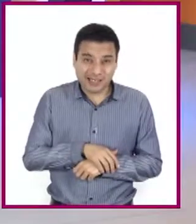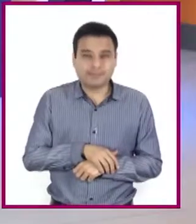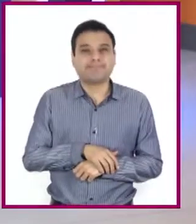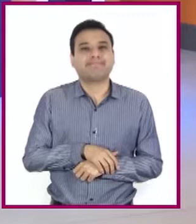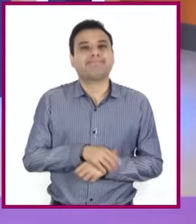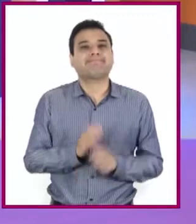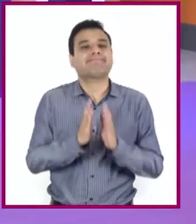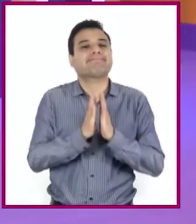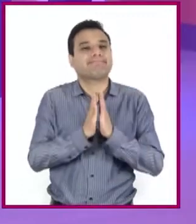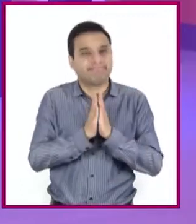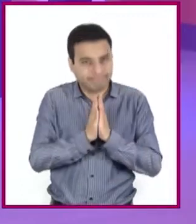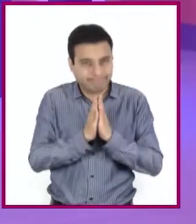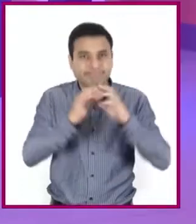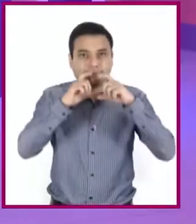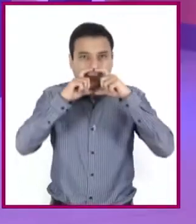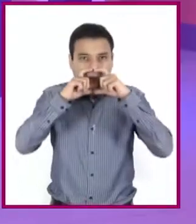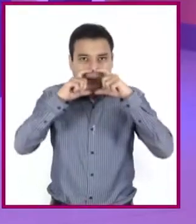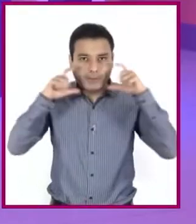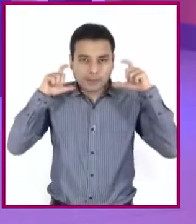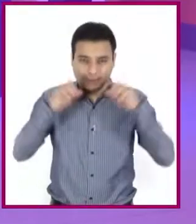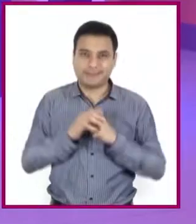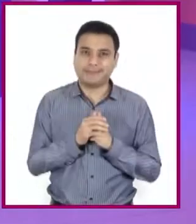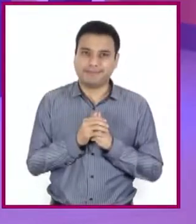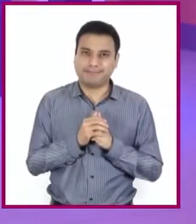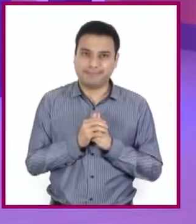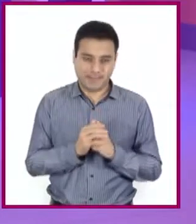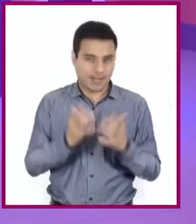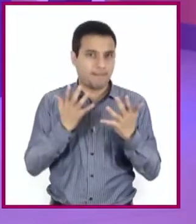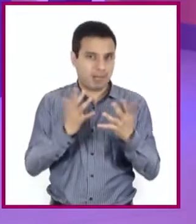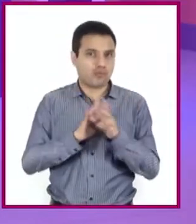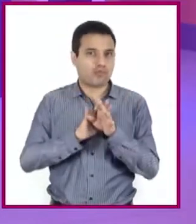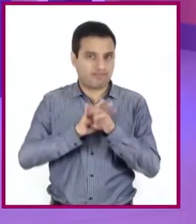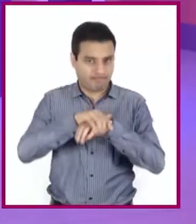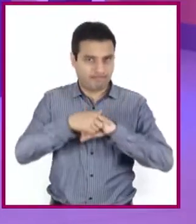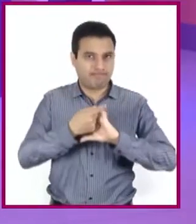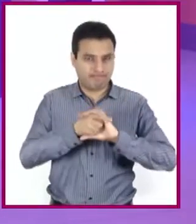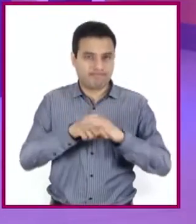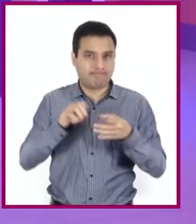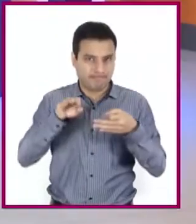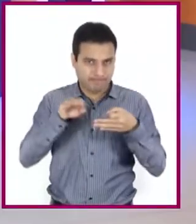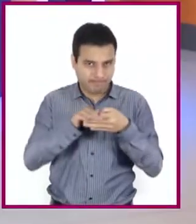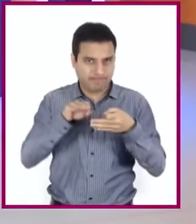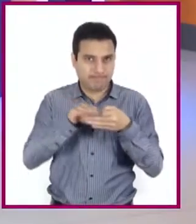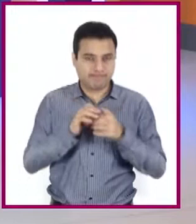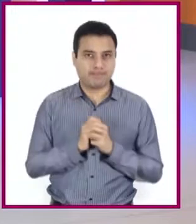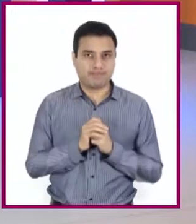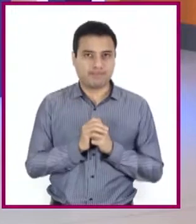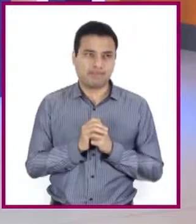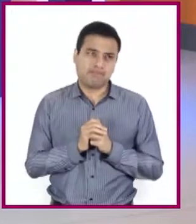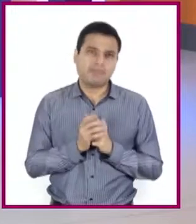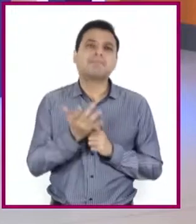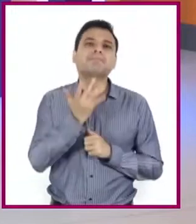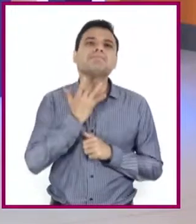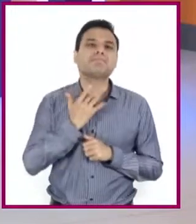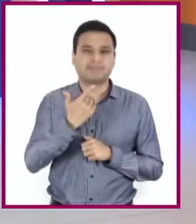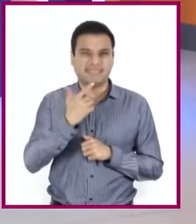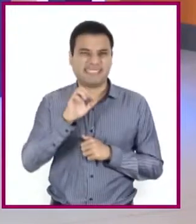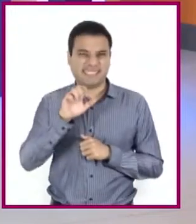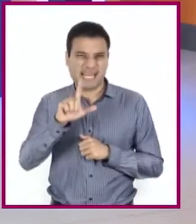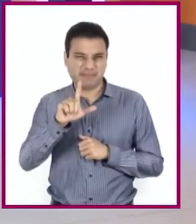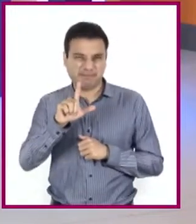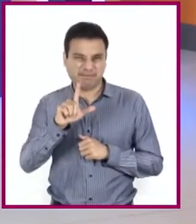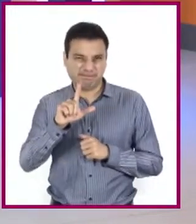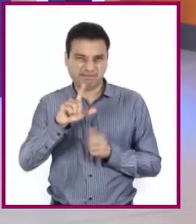olviden usar correctamente su cubrebocas, lavarse constantemente las manos o utilizar una solución de alcohol en